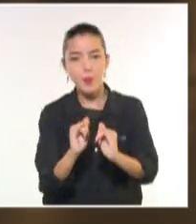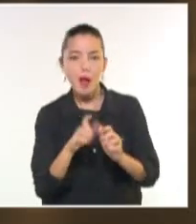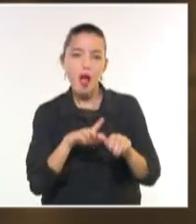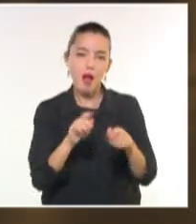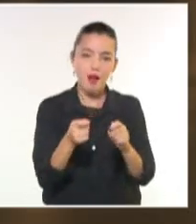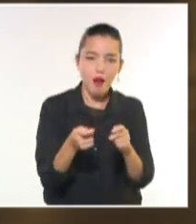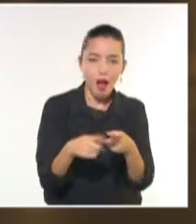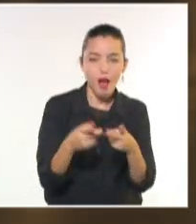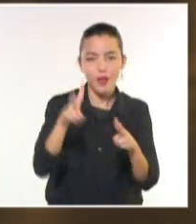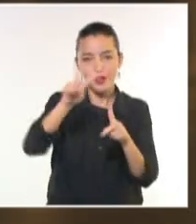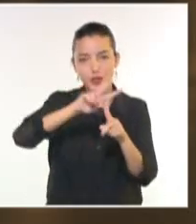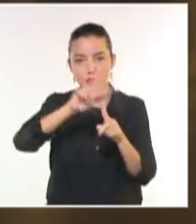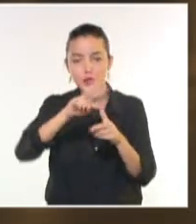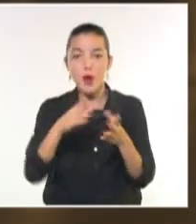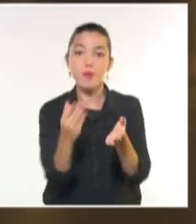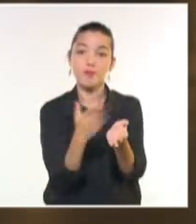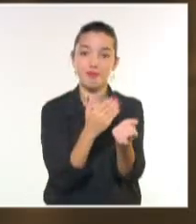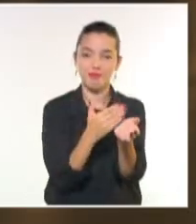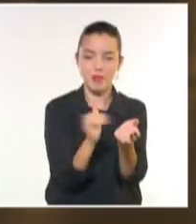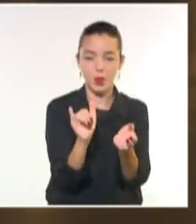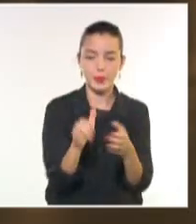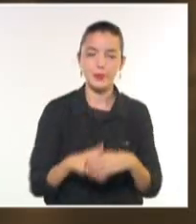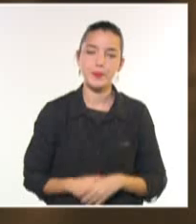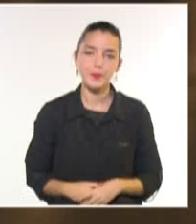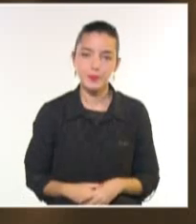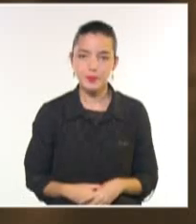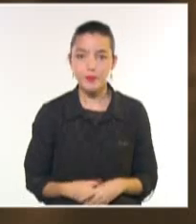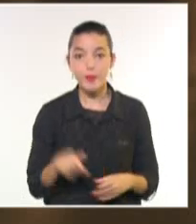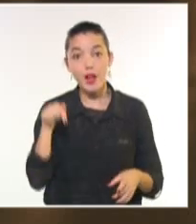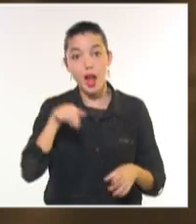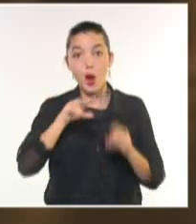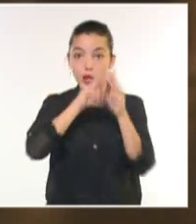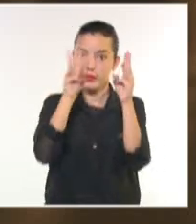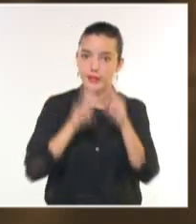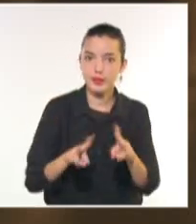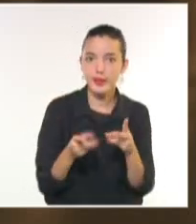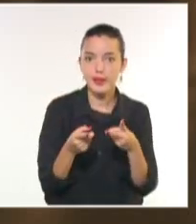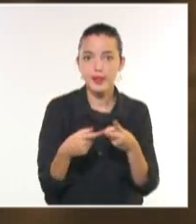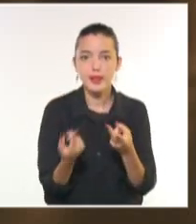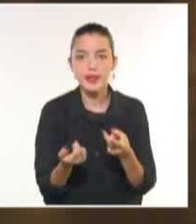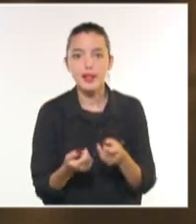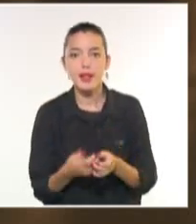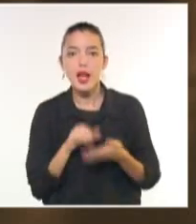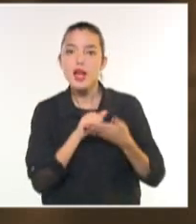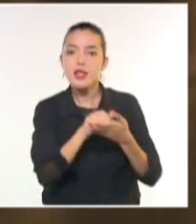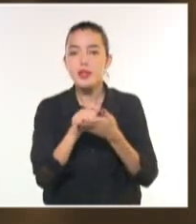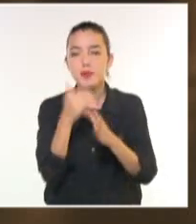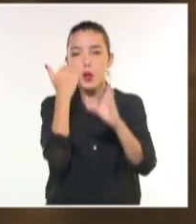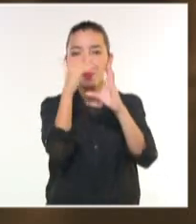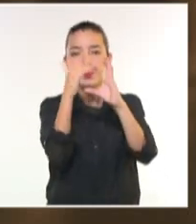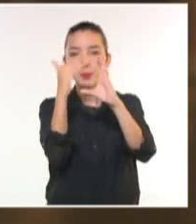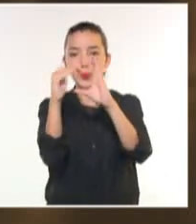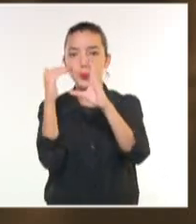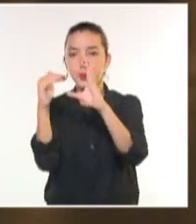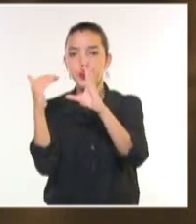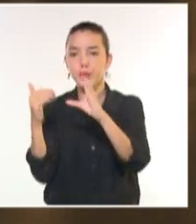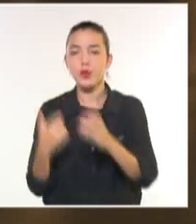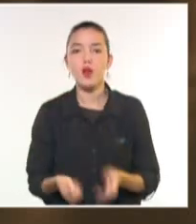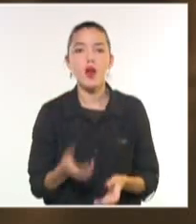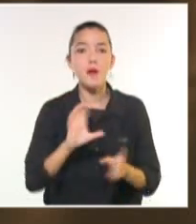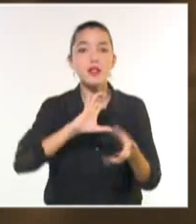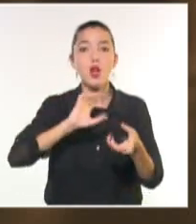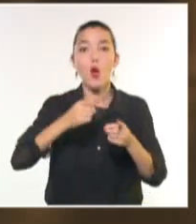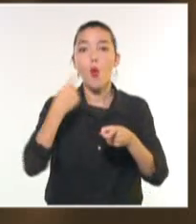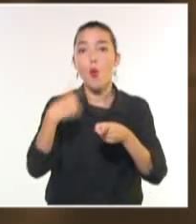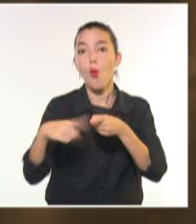televisión, la prensa escrita. Ahora, Internet, las redes sociales y los servicios de mensajería nos colocan ante otras dinámicas